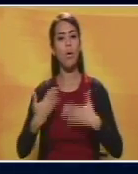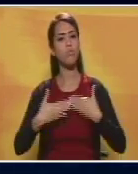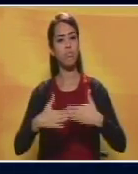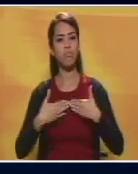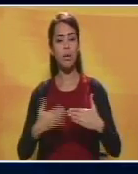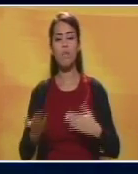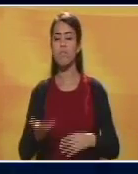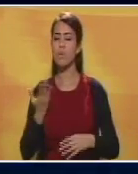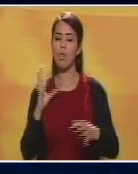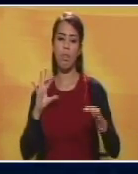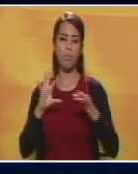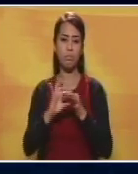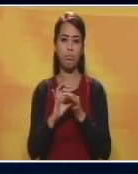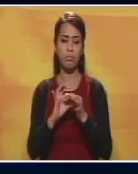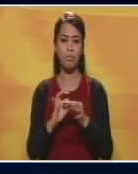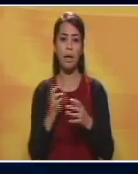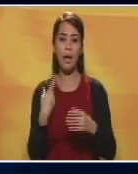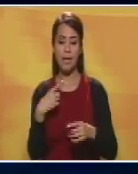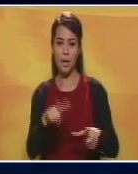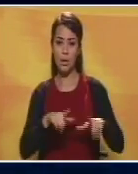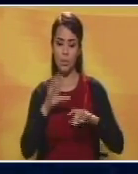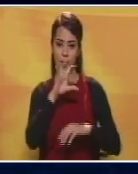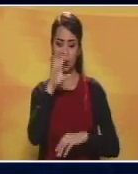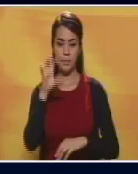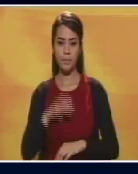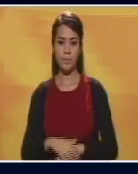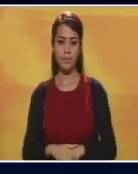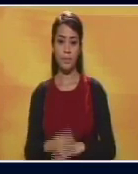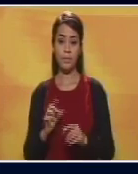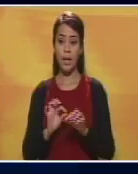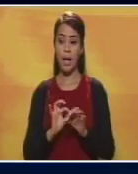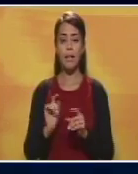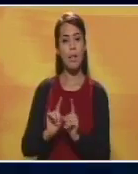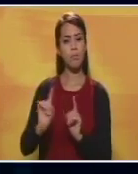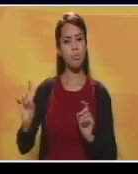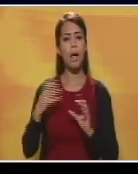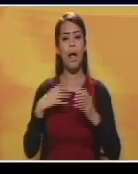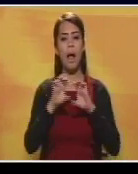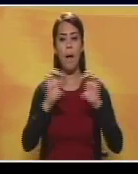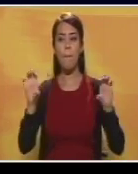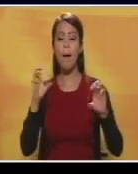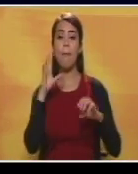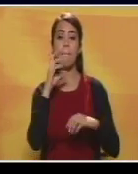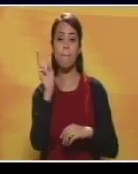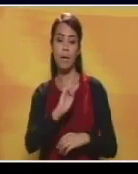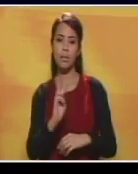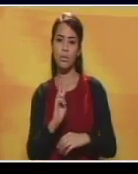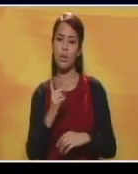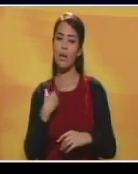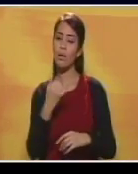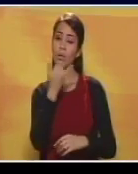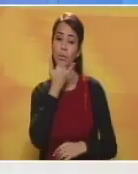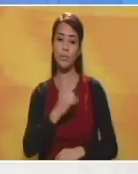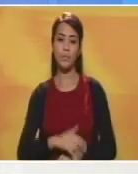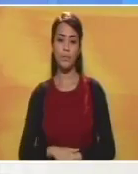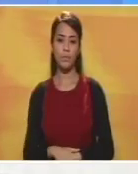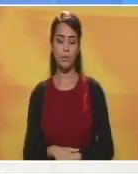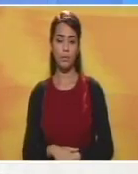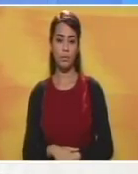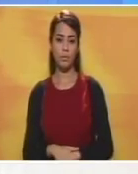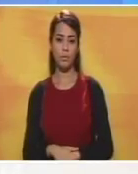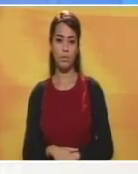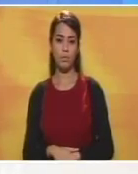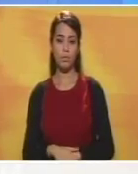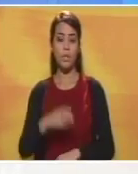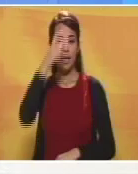es una importante conexión en la región. Enfatizó que aislar a Venezuela del resto del mundo es un error.